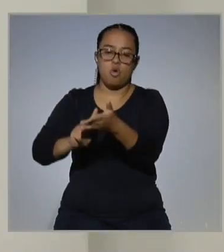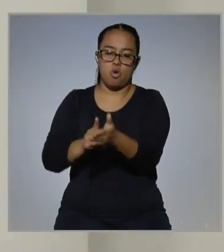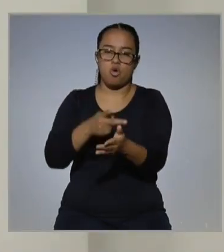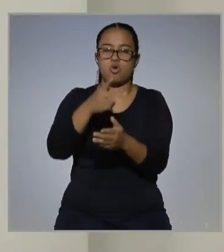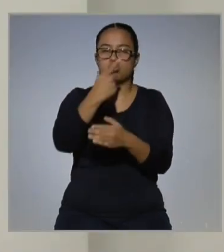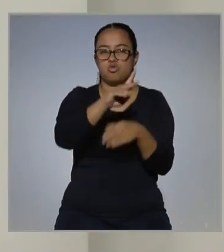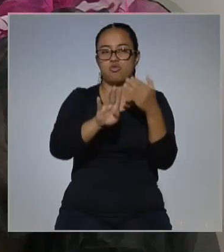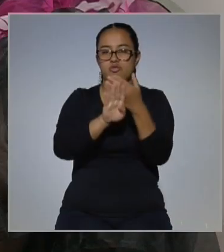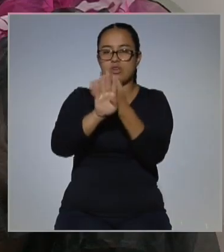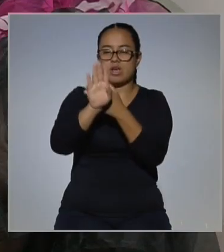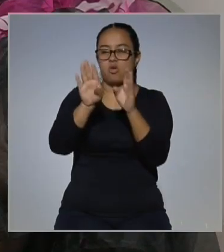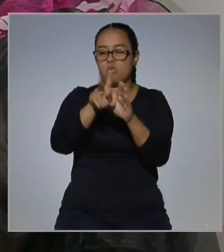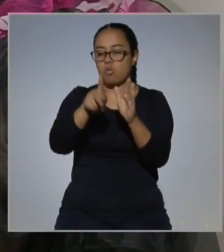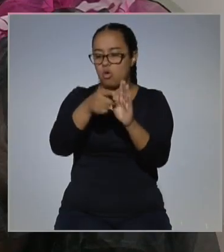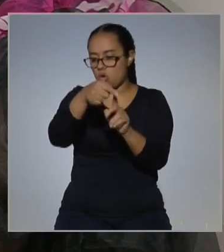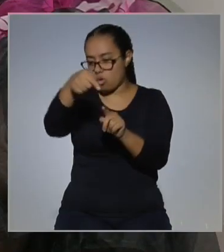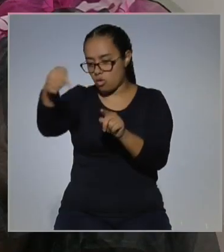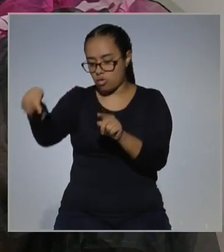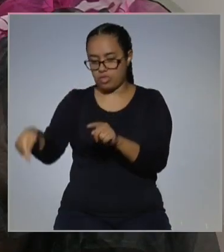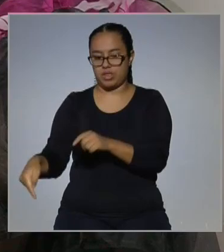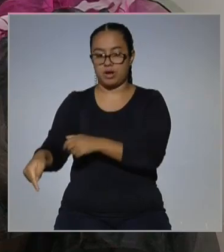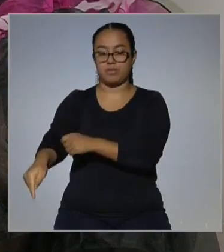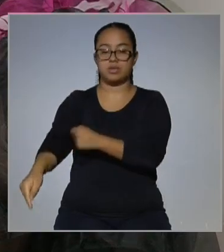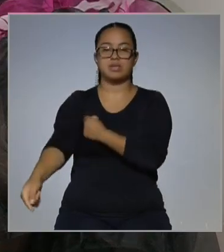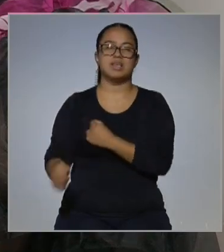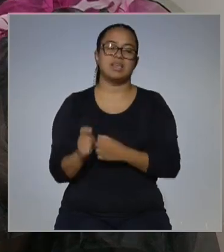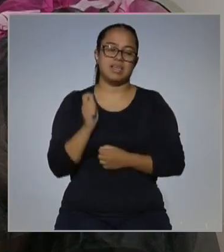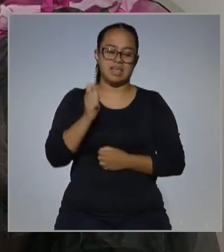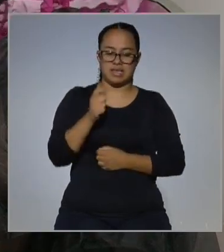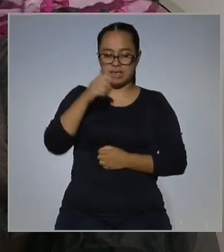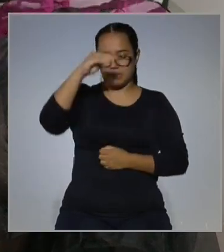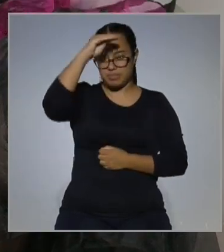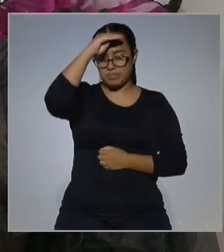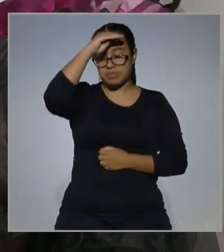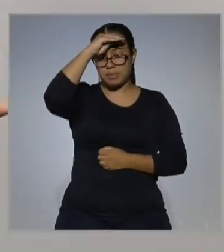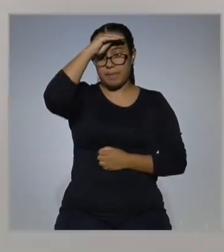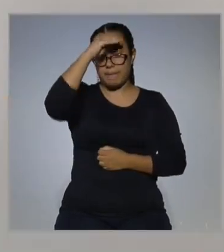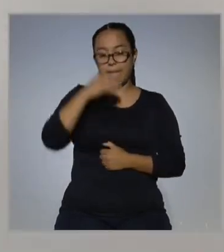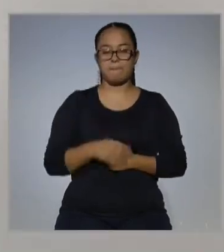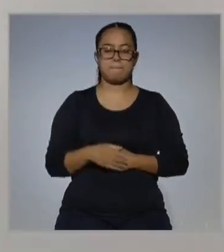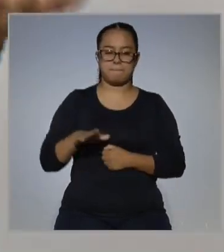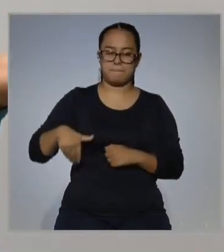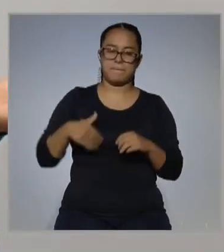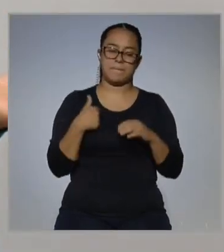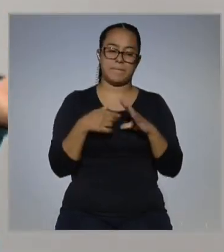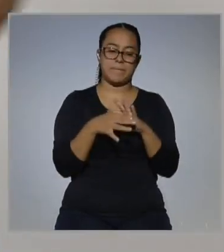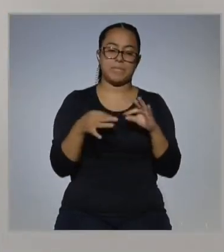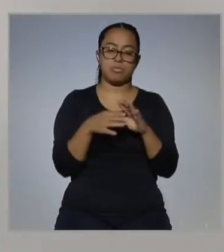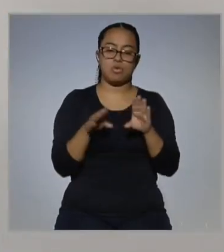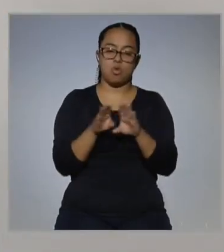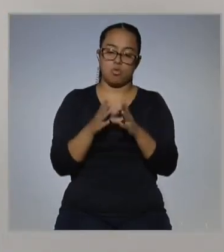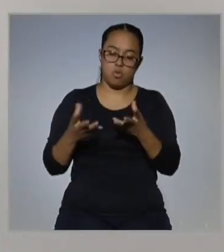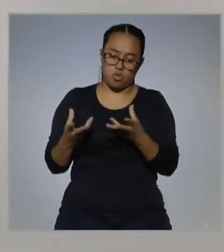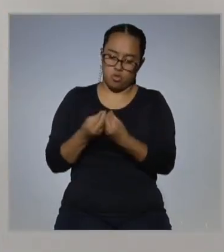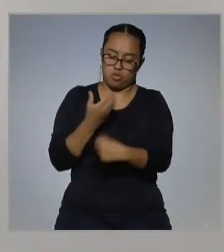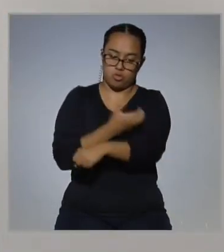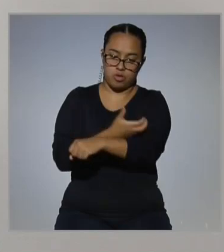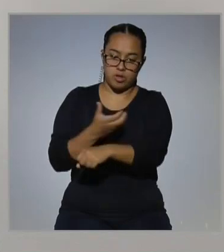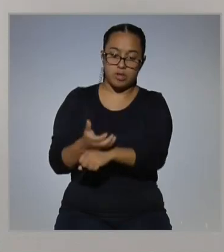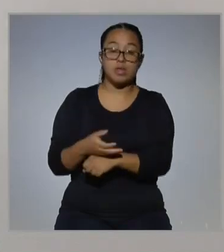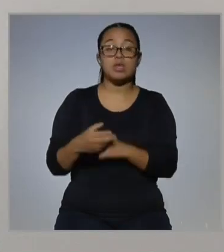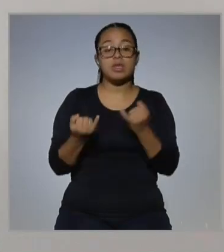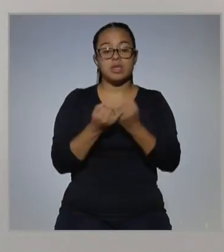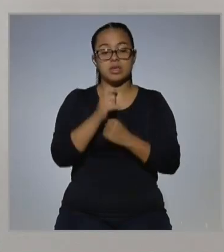manera en el lugar correcto, ¿no? Justamente pensando en esto que les comentaba del acompañamiento, pero también